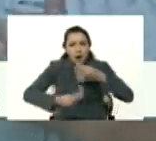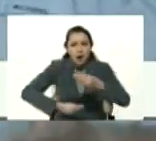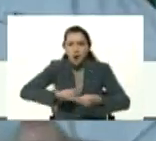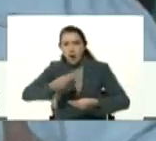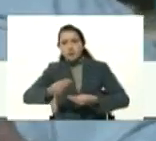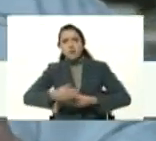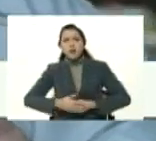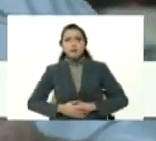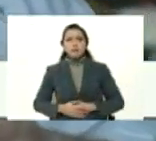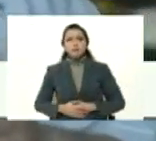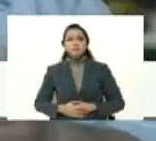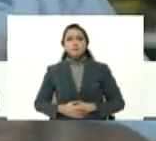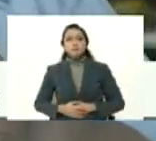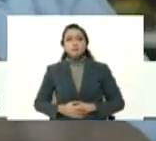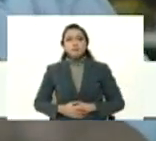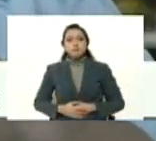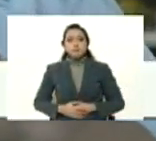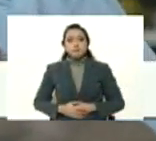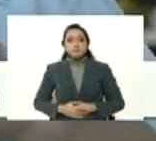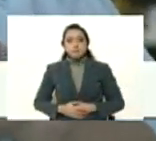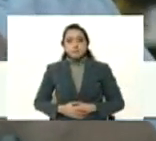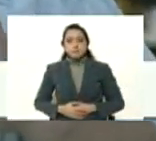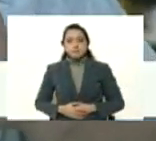como de hecho se está haciendo,